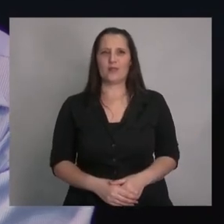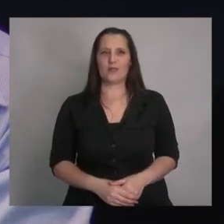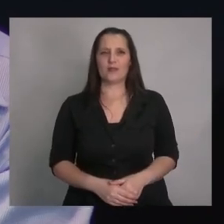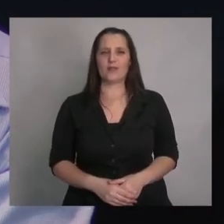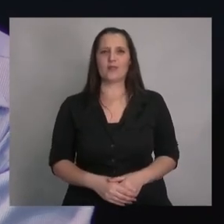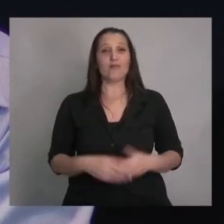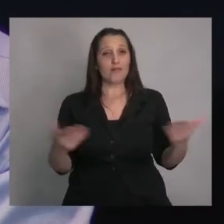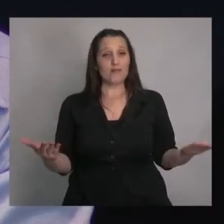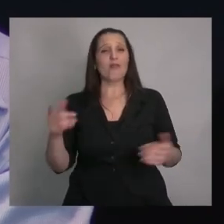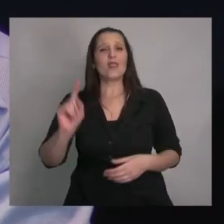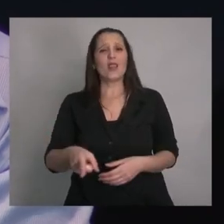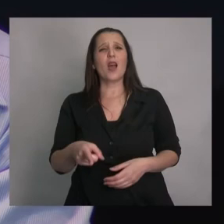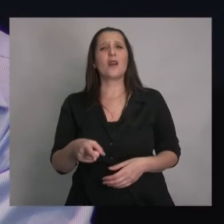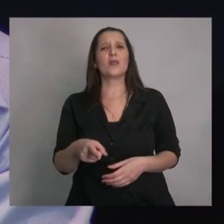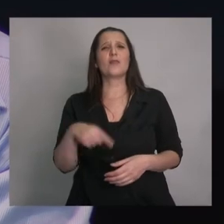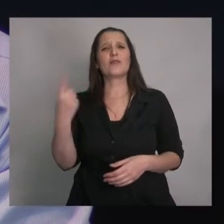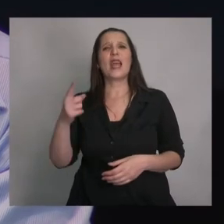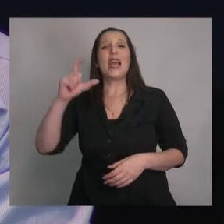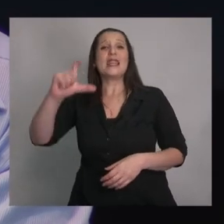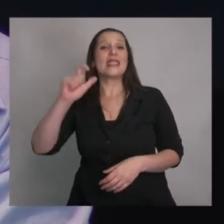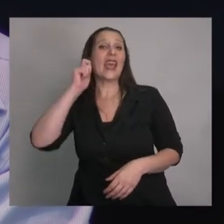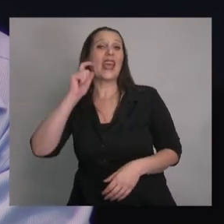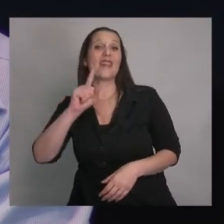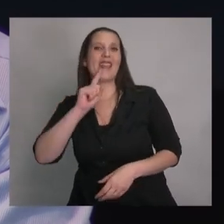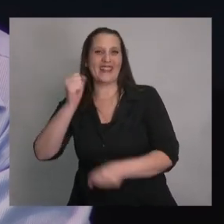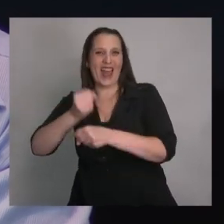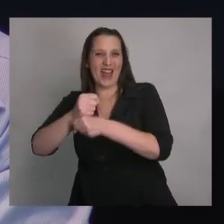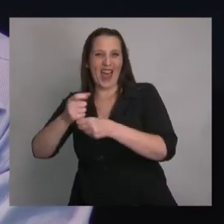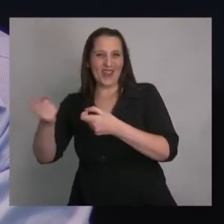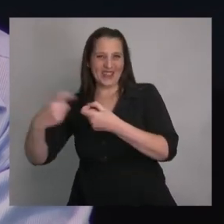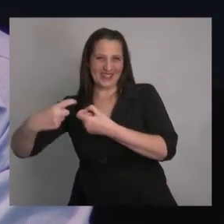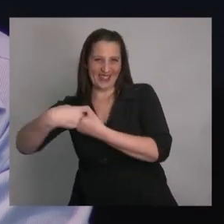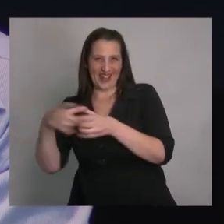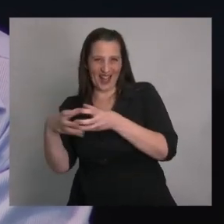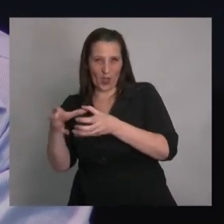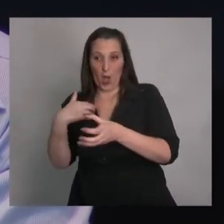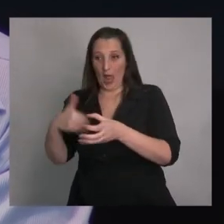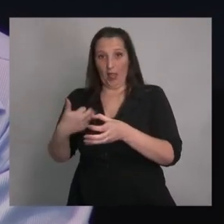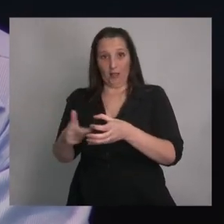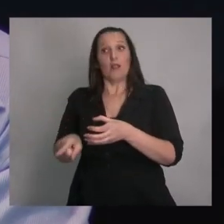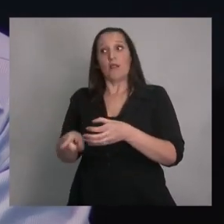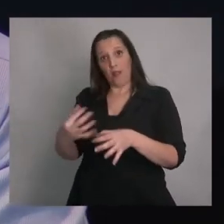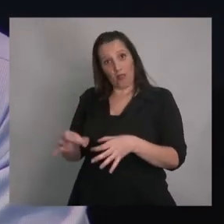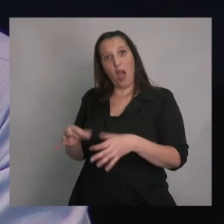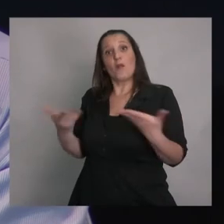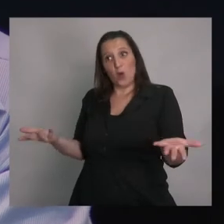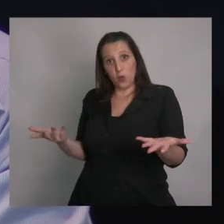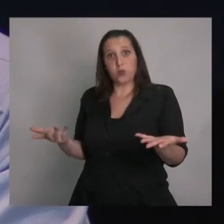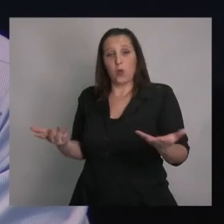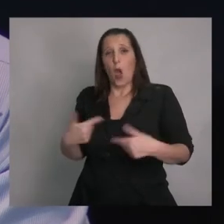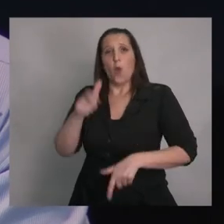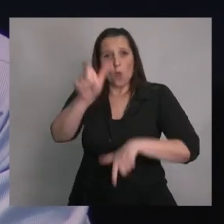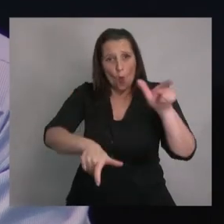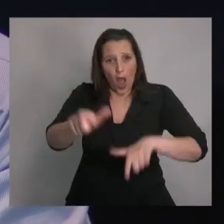y de la proclama de la cgt de los argentinos debemos proclamar una vez más que solo el pueblo salva al